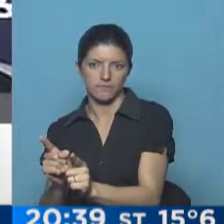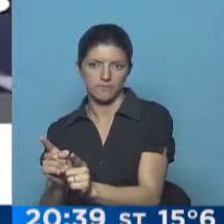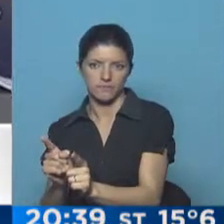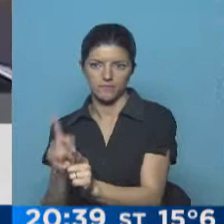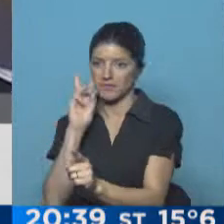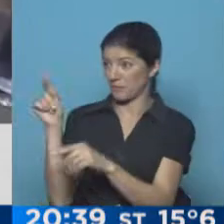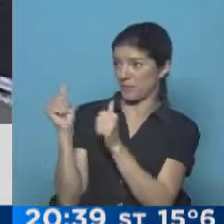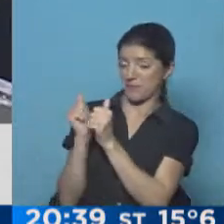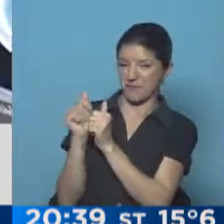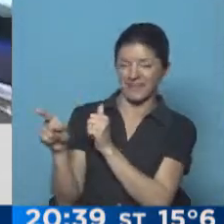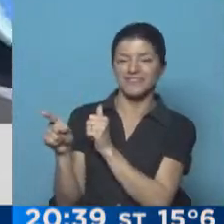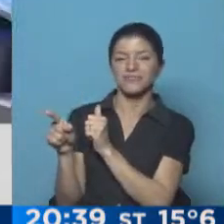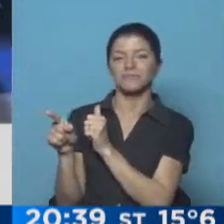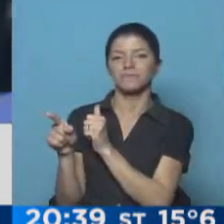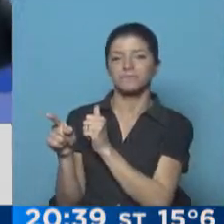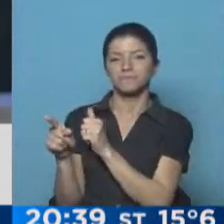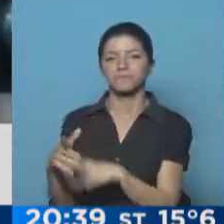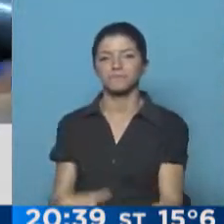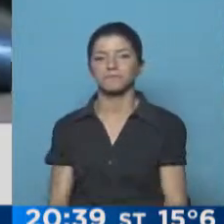bienvenido mi compañero, nos da,